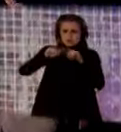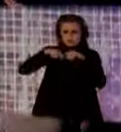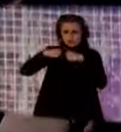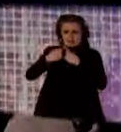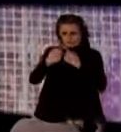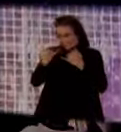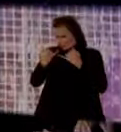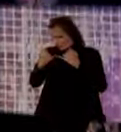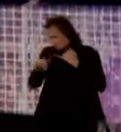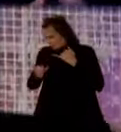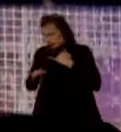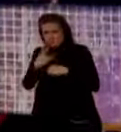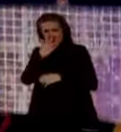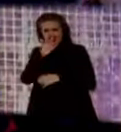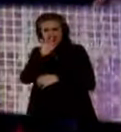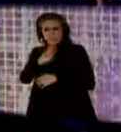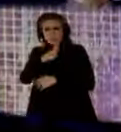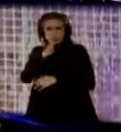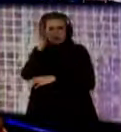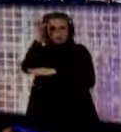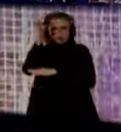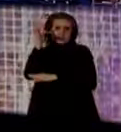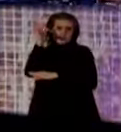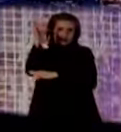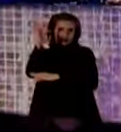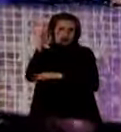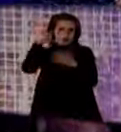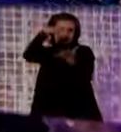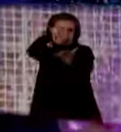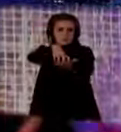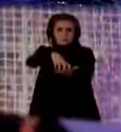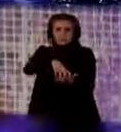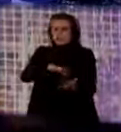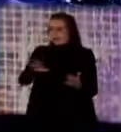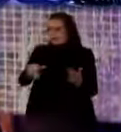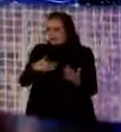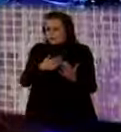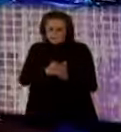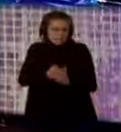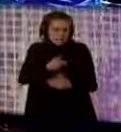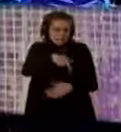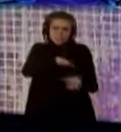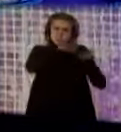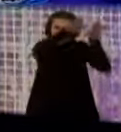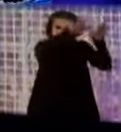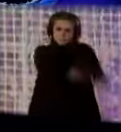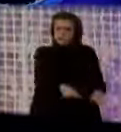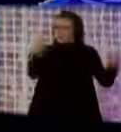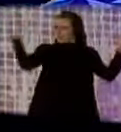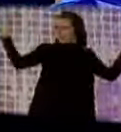mi familia en un sanatorio hay que poner freno a esta